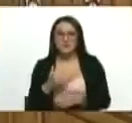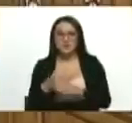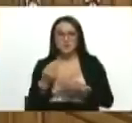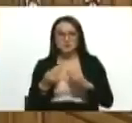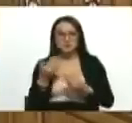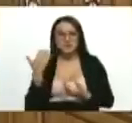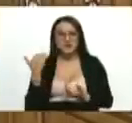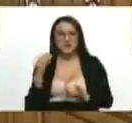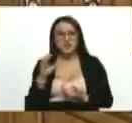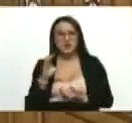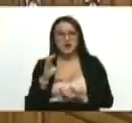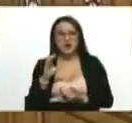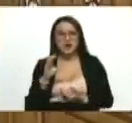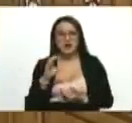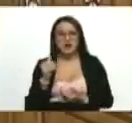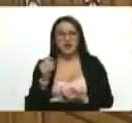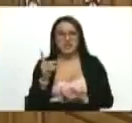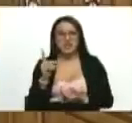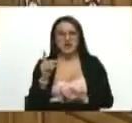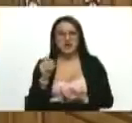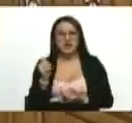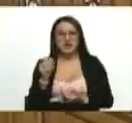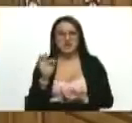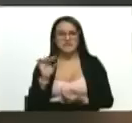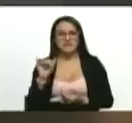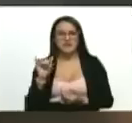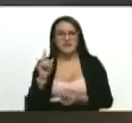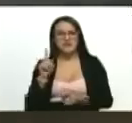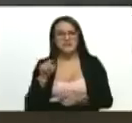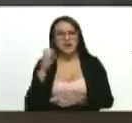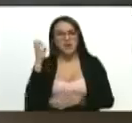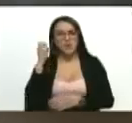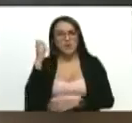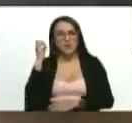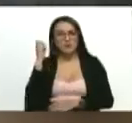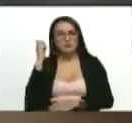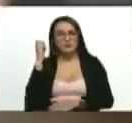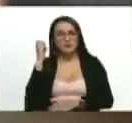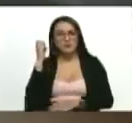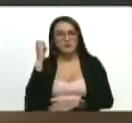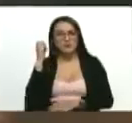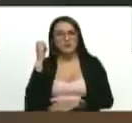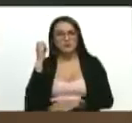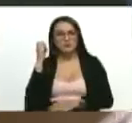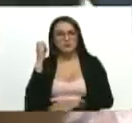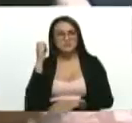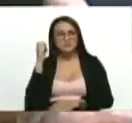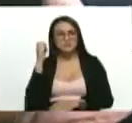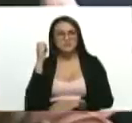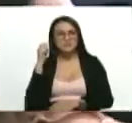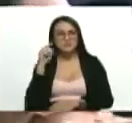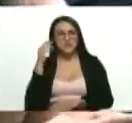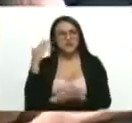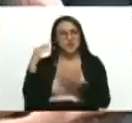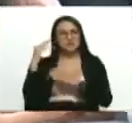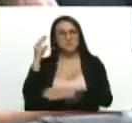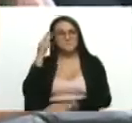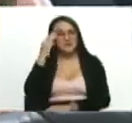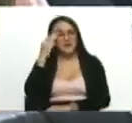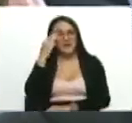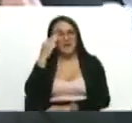a Gaddafi. Porque además, los europeos, desde que ellos fueron